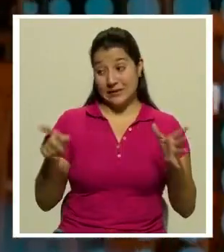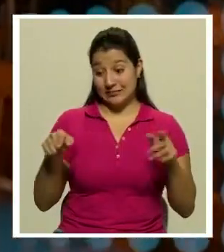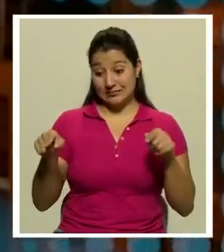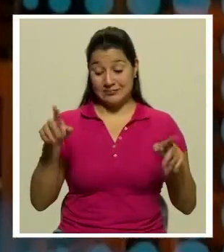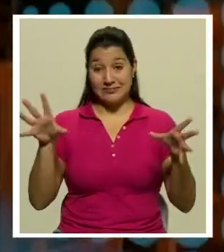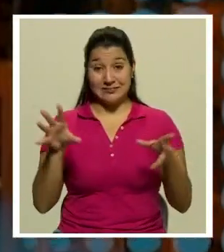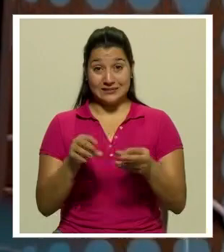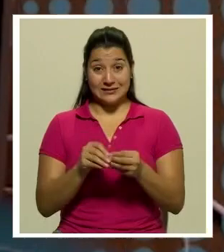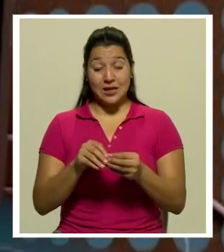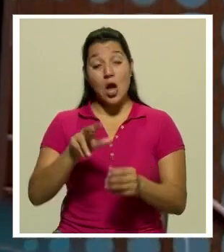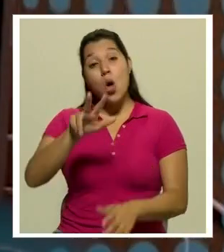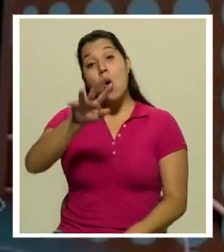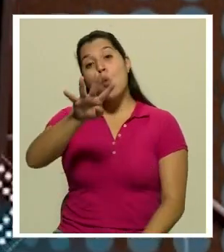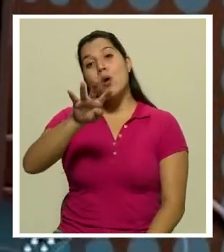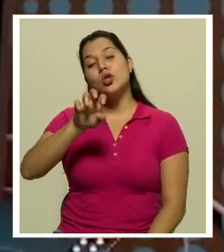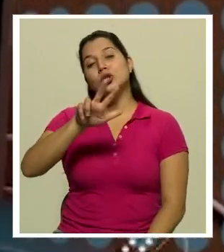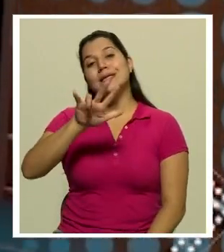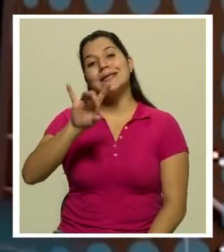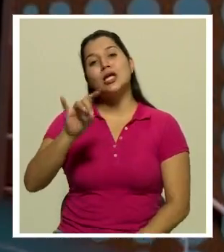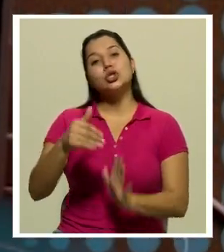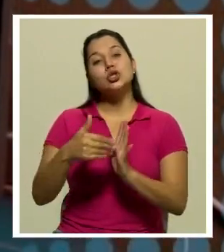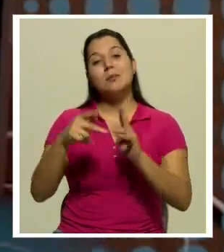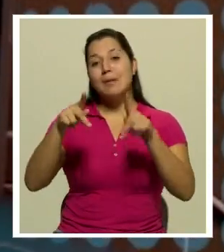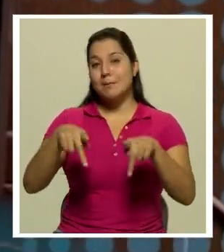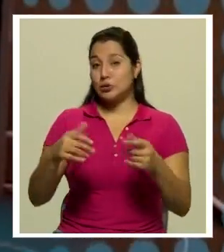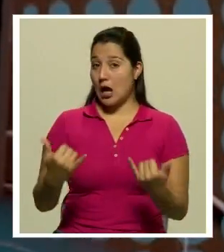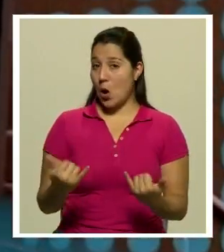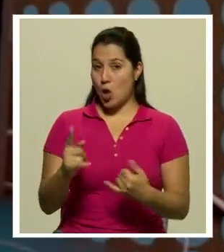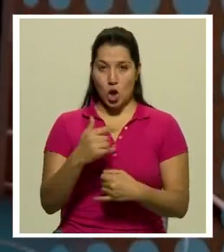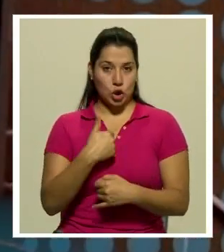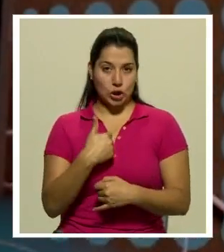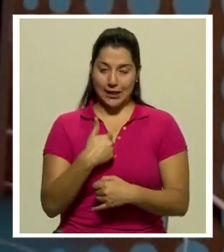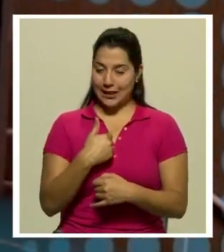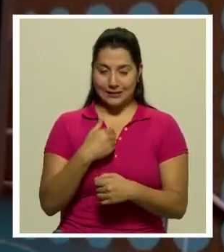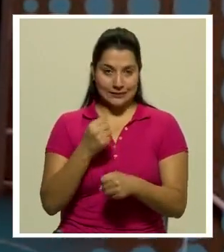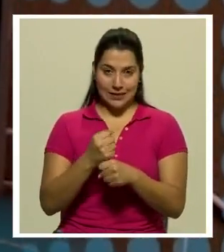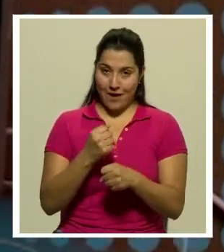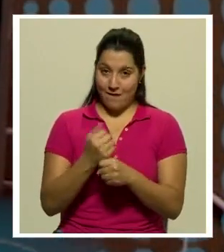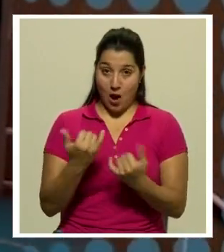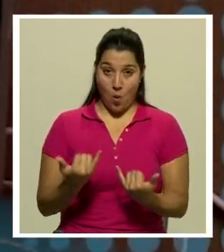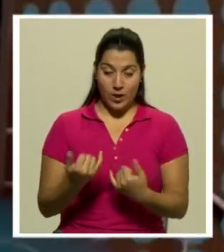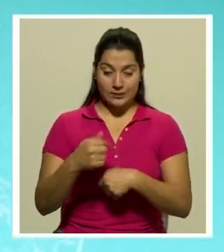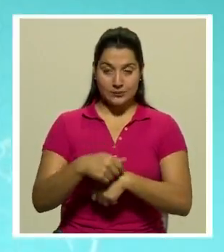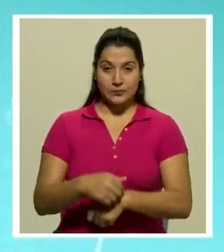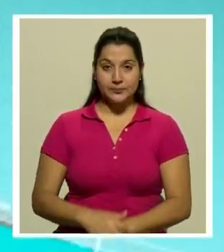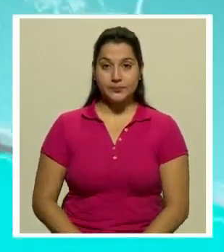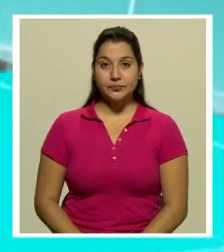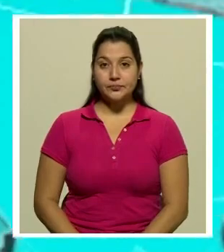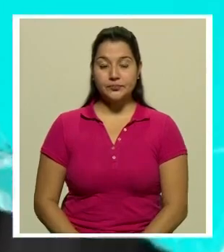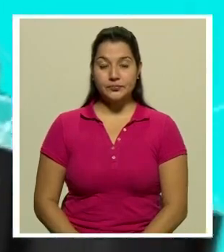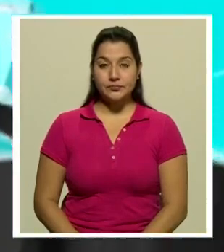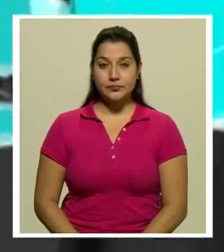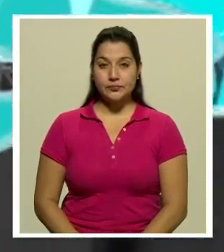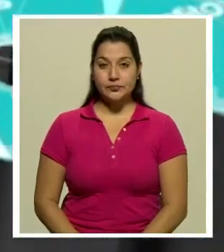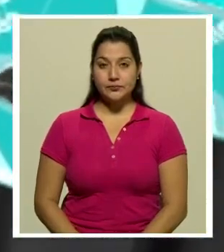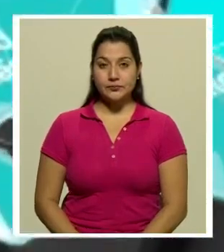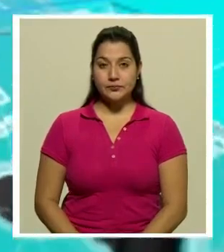de 438.000 ciudadanos no tienen un ingreso económico en este momento.